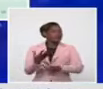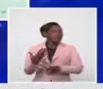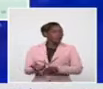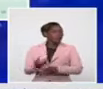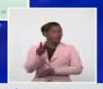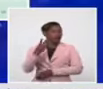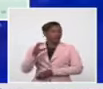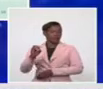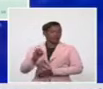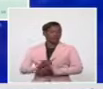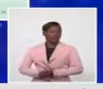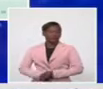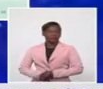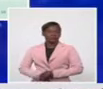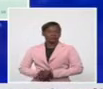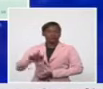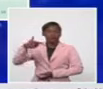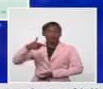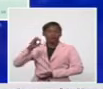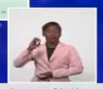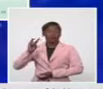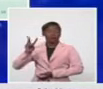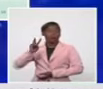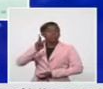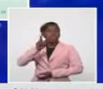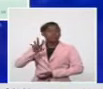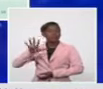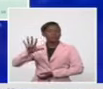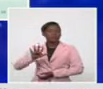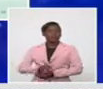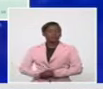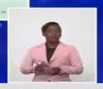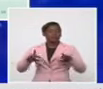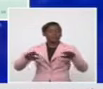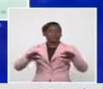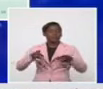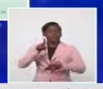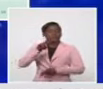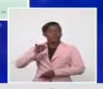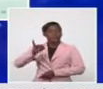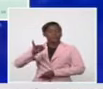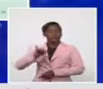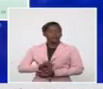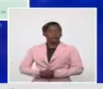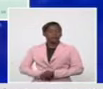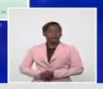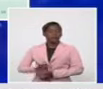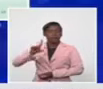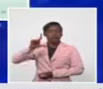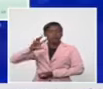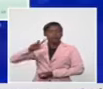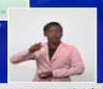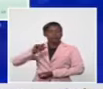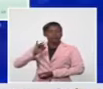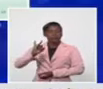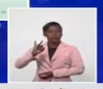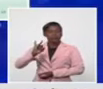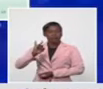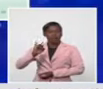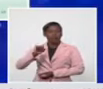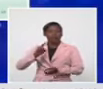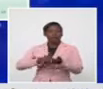Jovellanos 25, Cárdenas 16, Limonar 7, Pedro Betancur